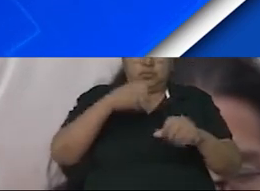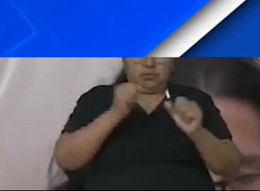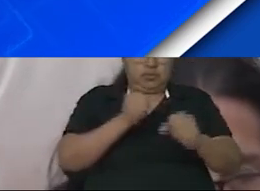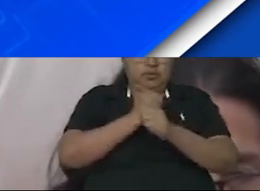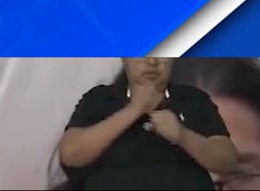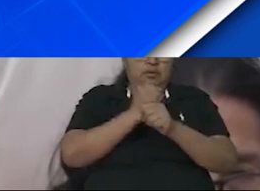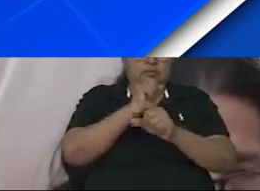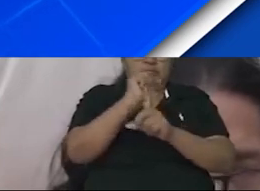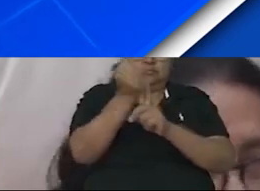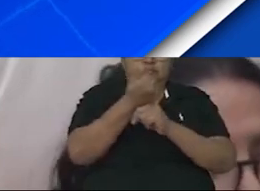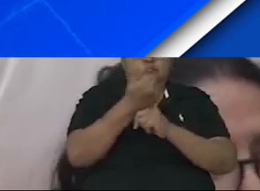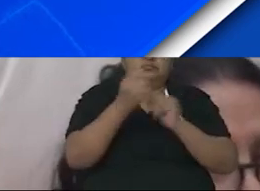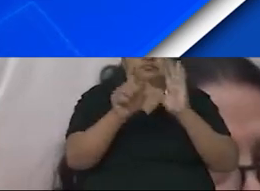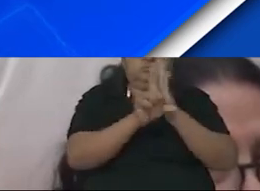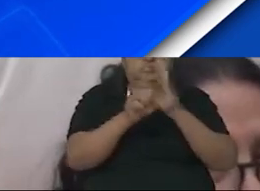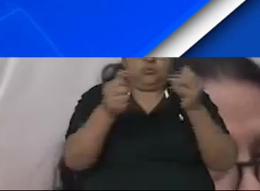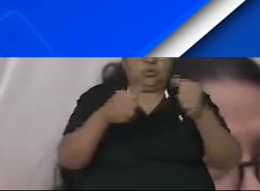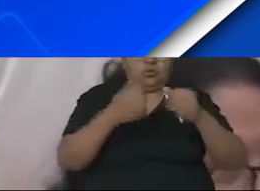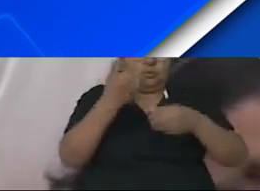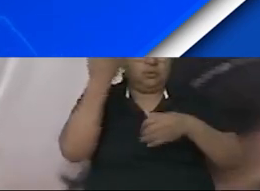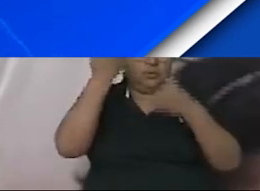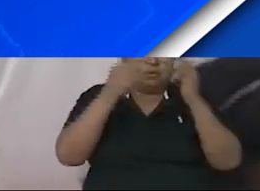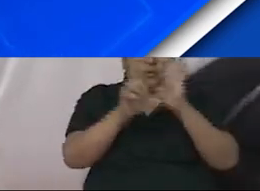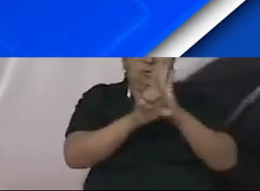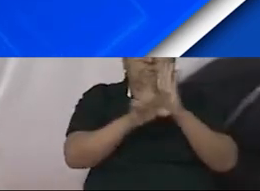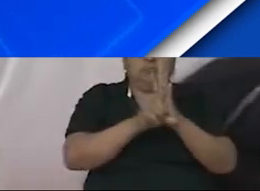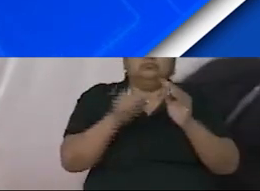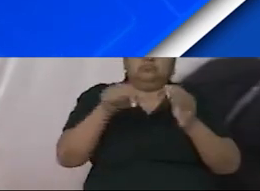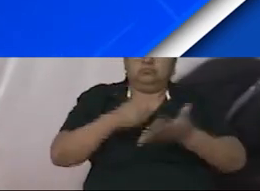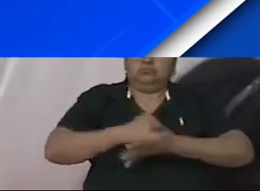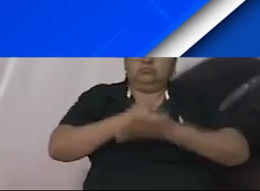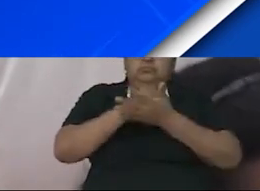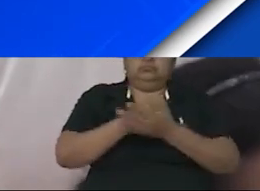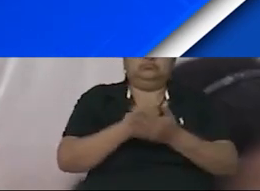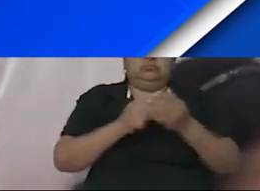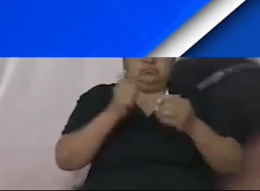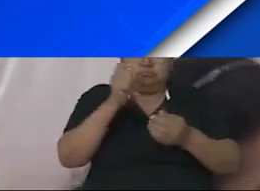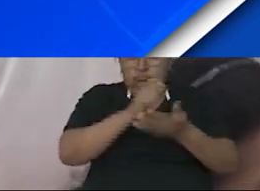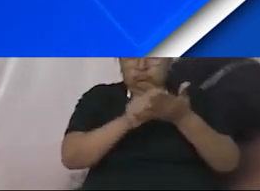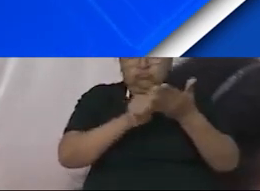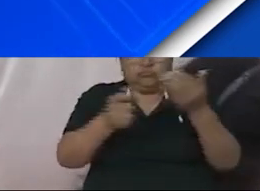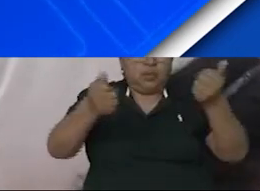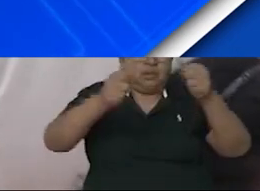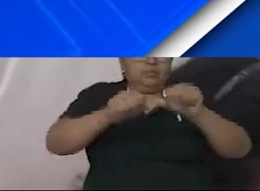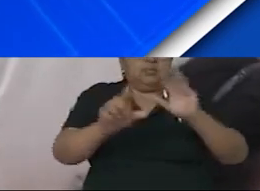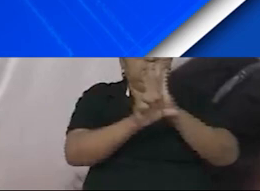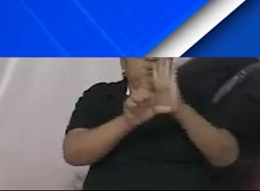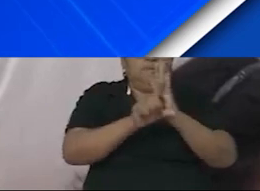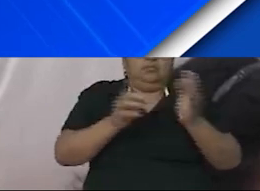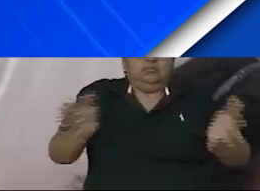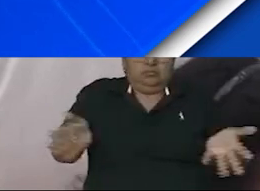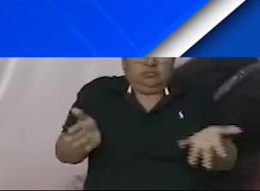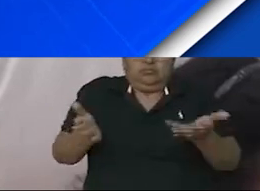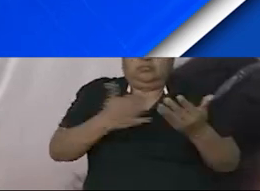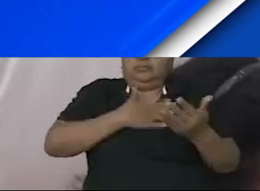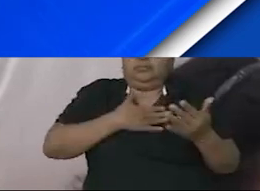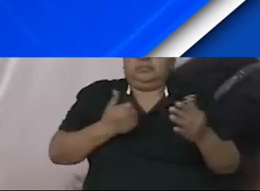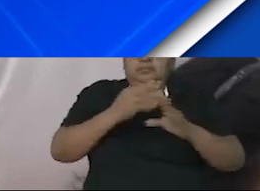facultad legislativa, ha contribuido a la aprobación de leyes encaminadas a la promoción de la paz,